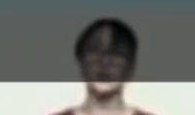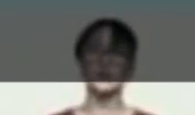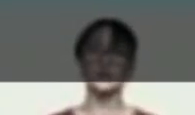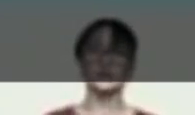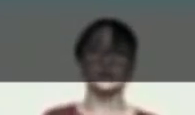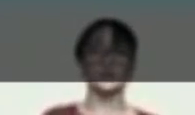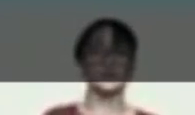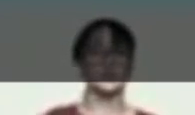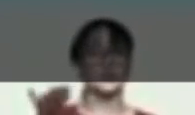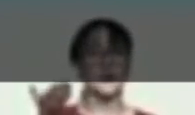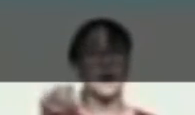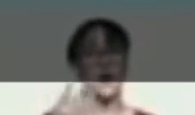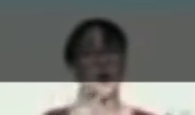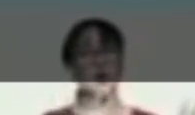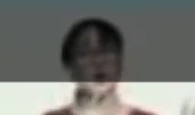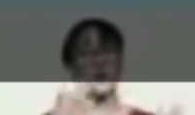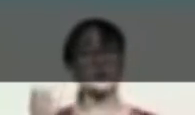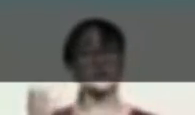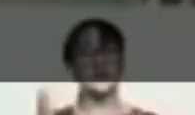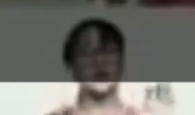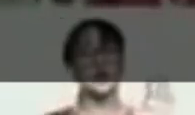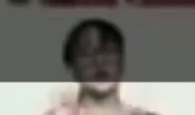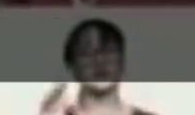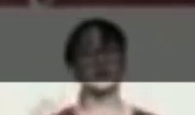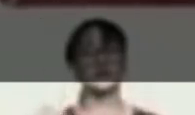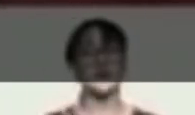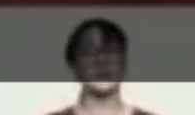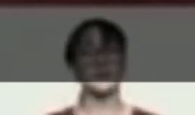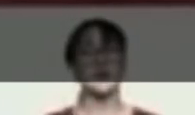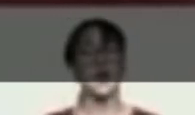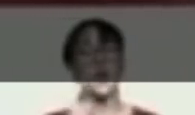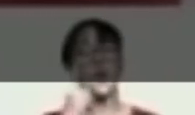pasará de 915.000 bolívares